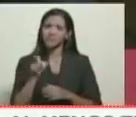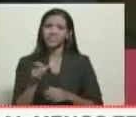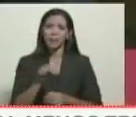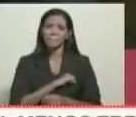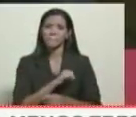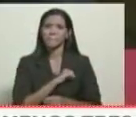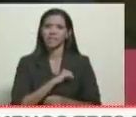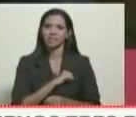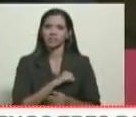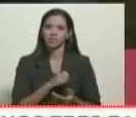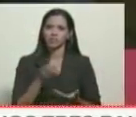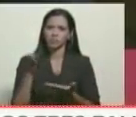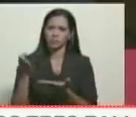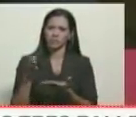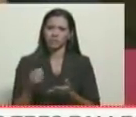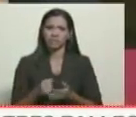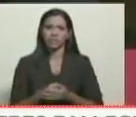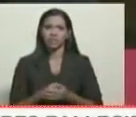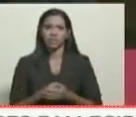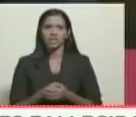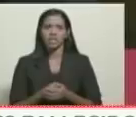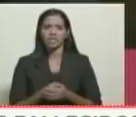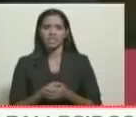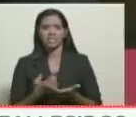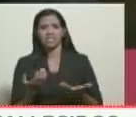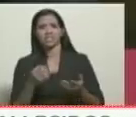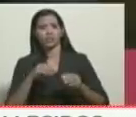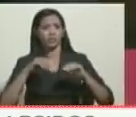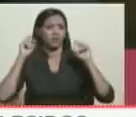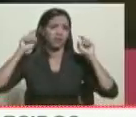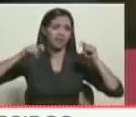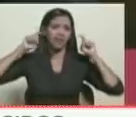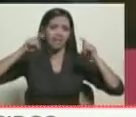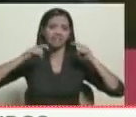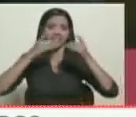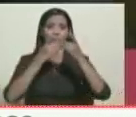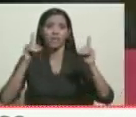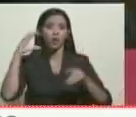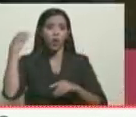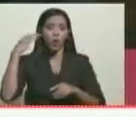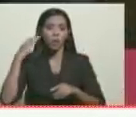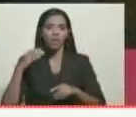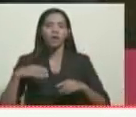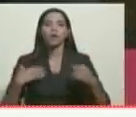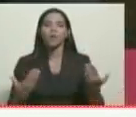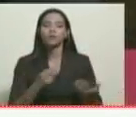cobarde como el que más, dando clases de qué, democracia en Colombia, cuando